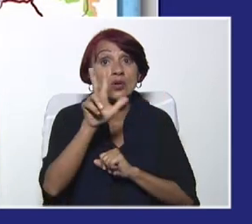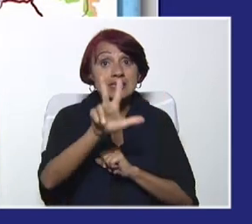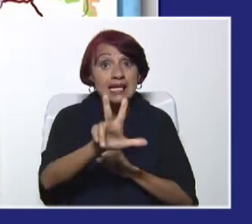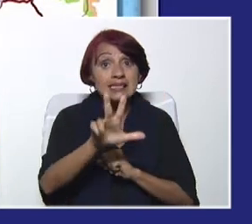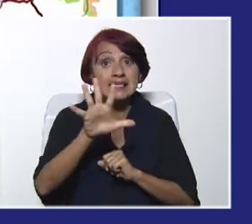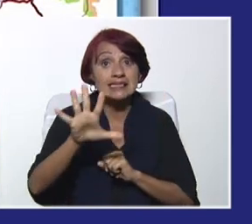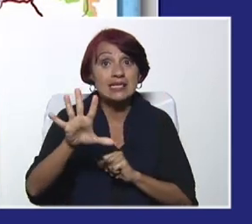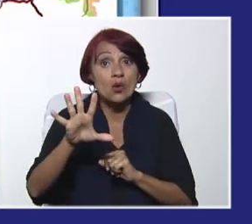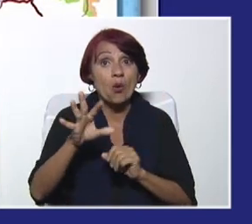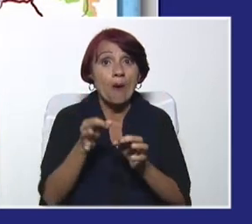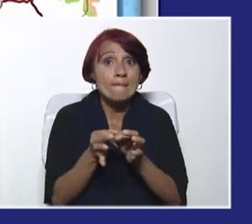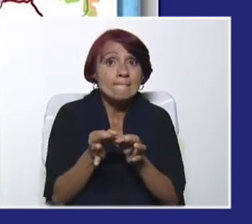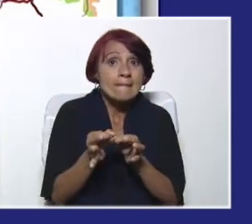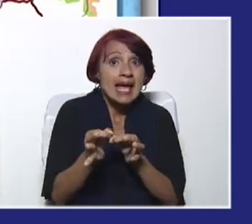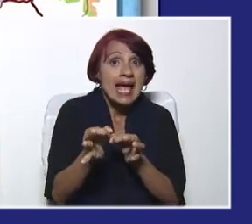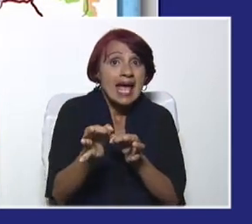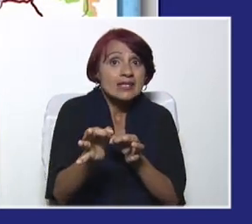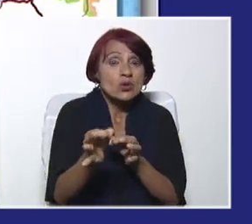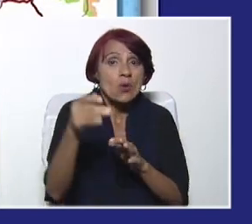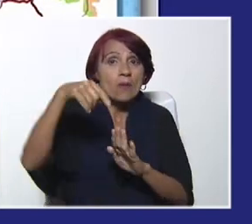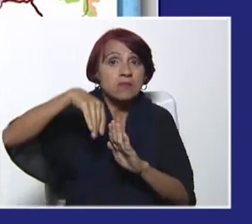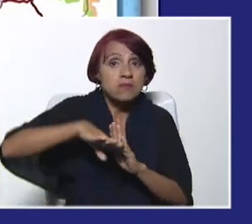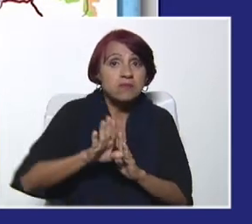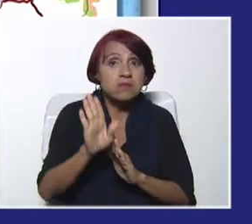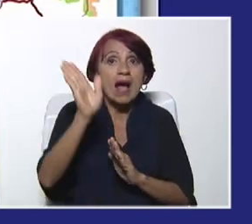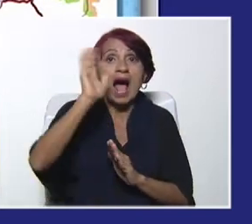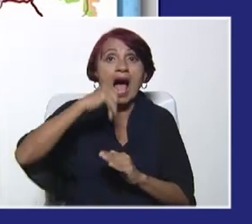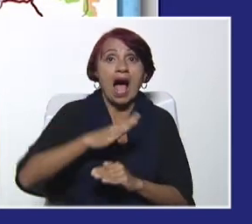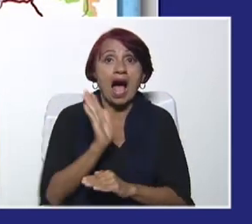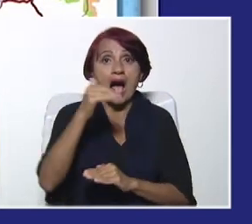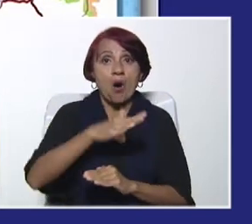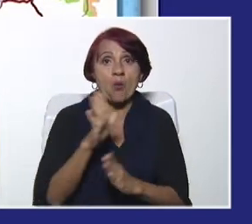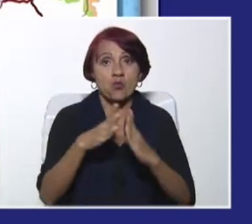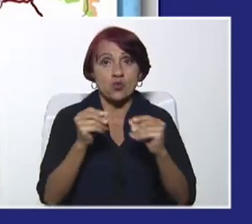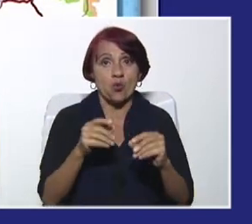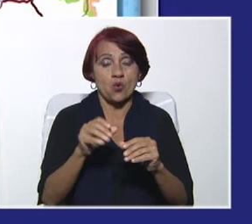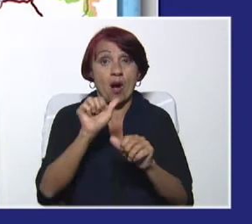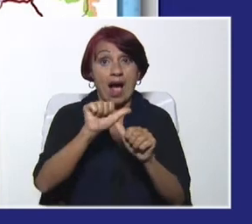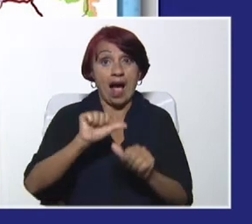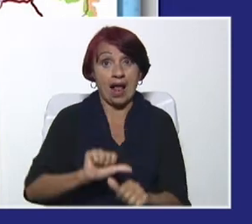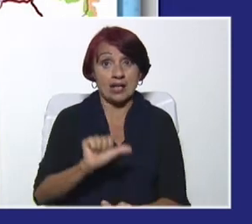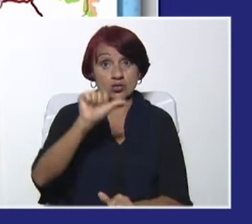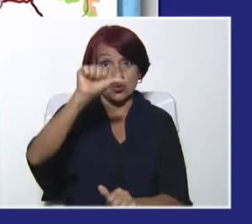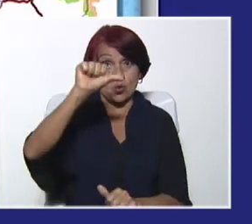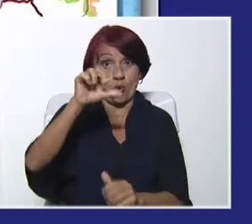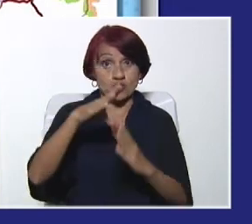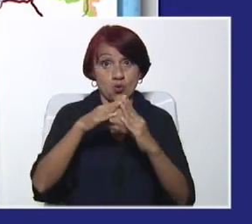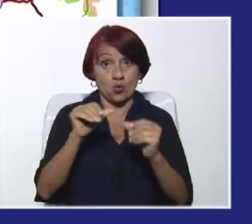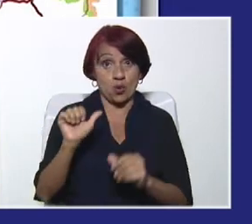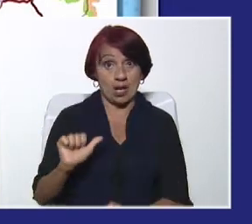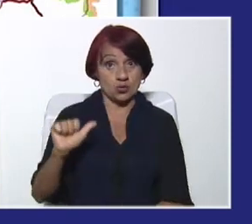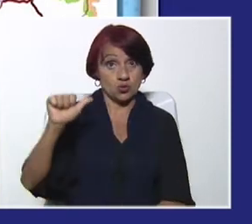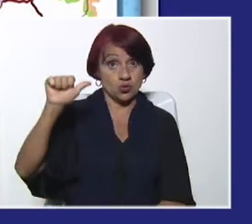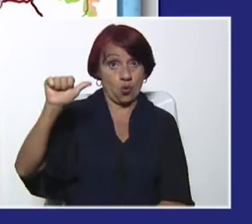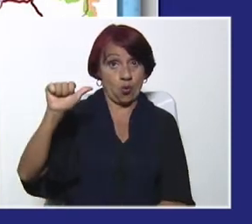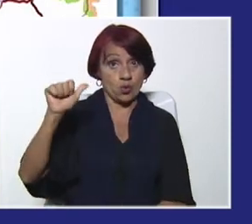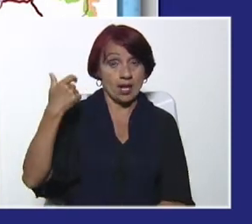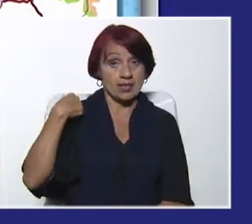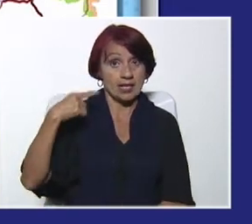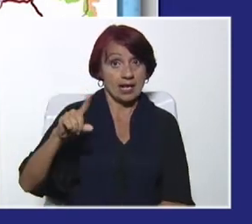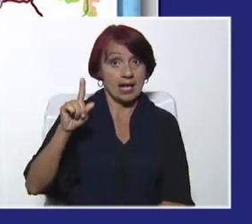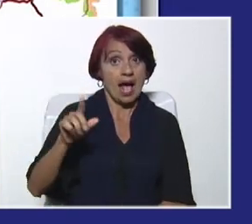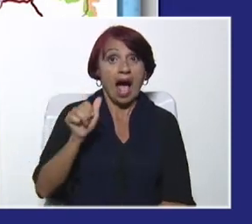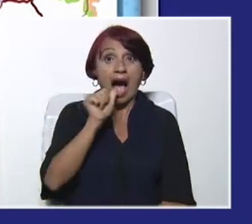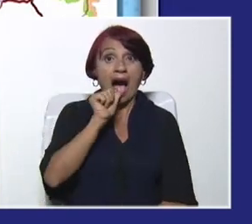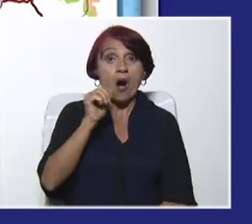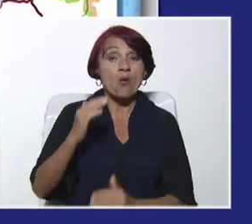1.435 metros bajo el nivel del mar. Así también al sur tenemos la caída de